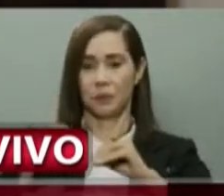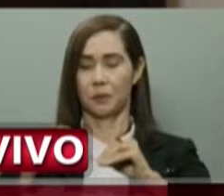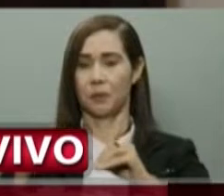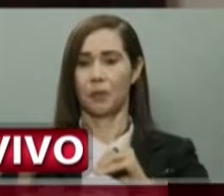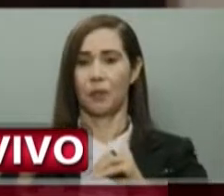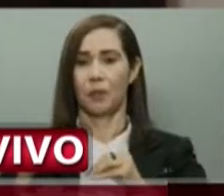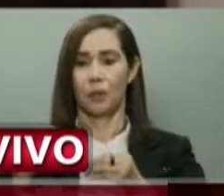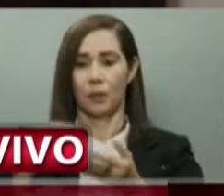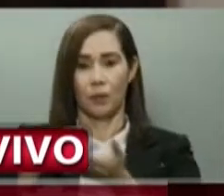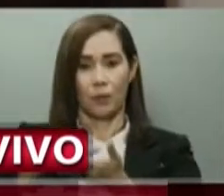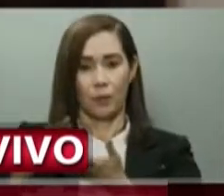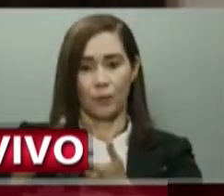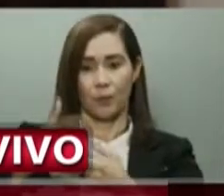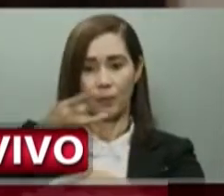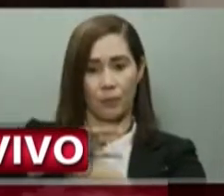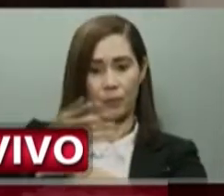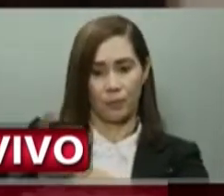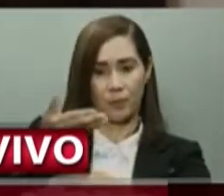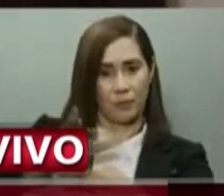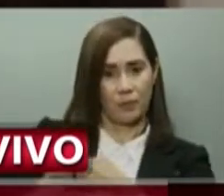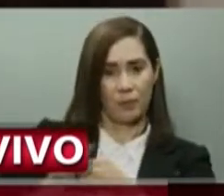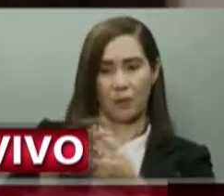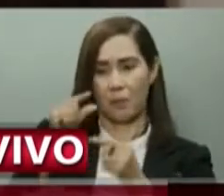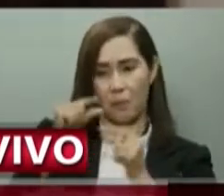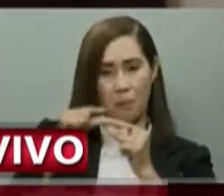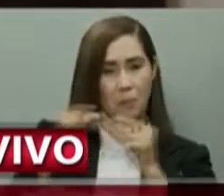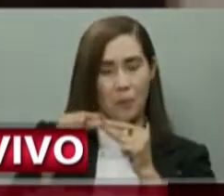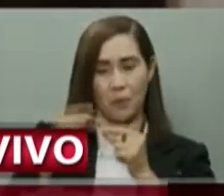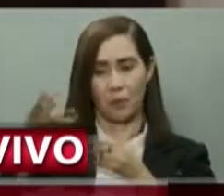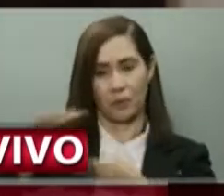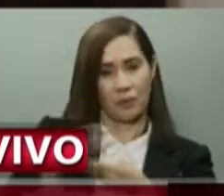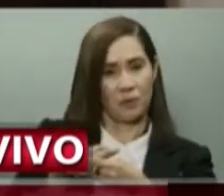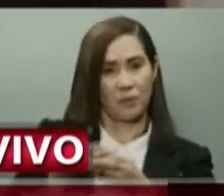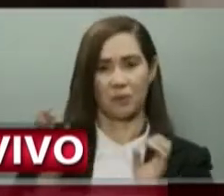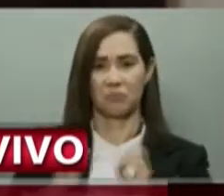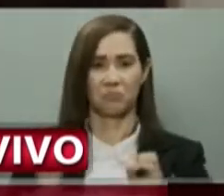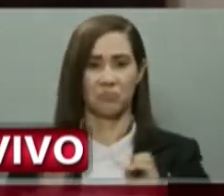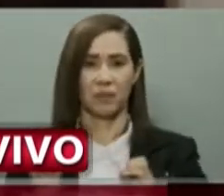es muy poco lo que nosotros, o prácticamente nada, lo que importamos desde Haití.